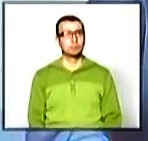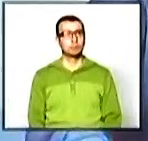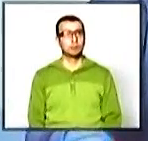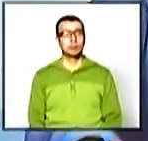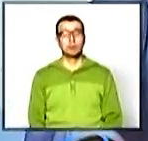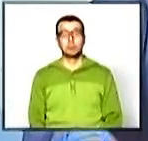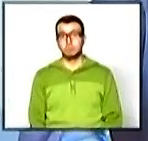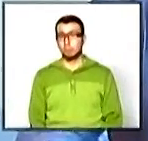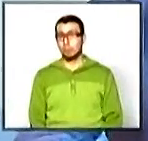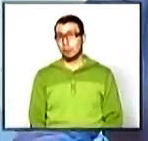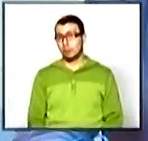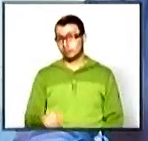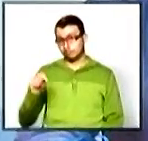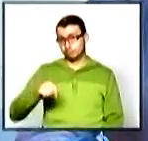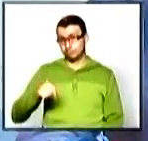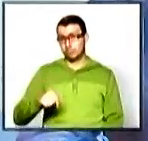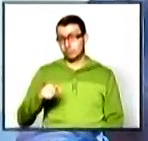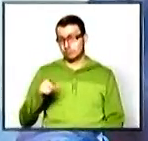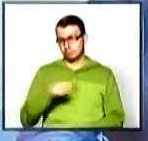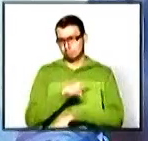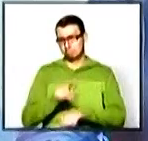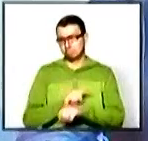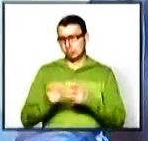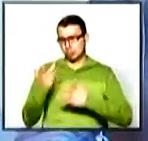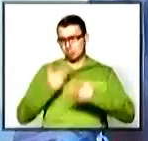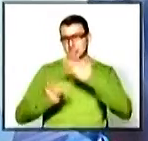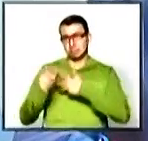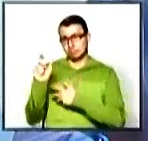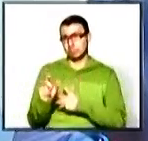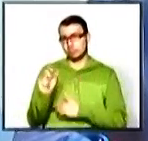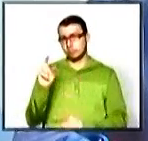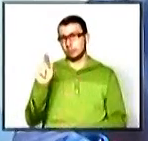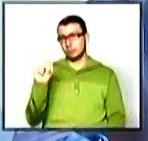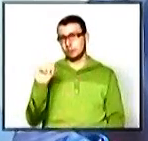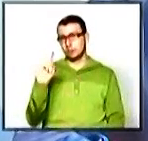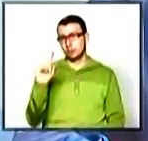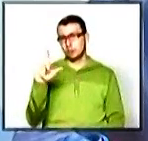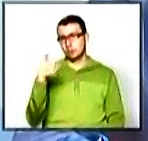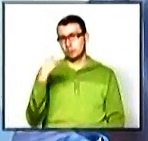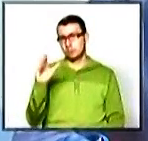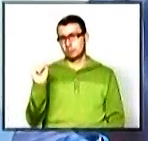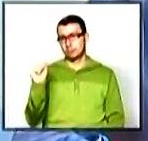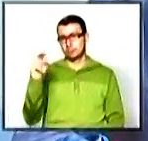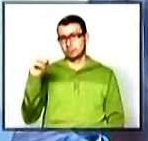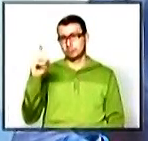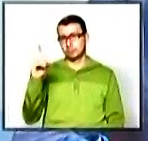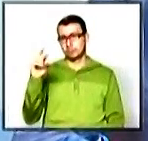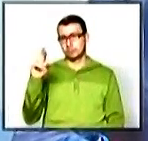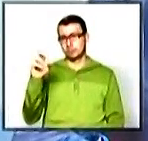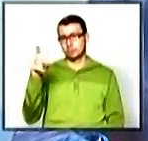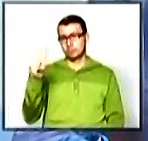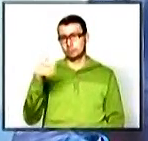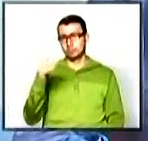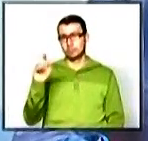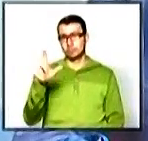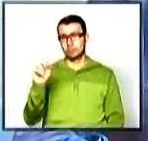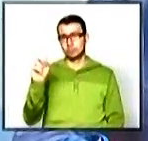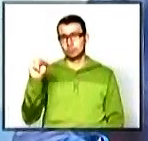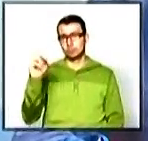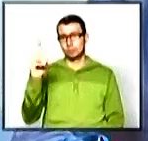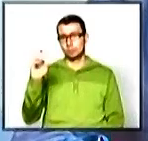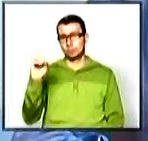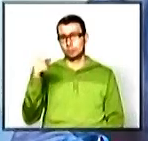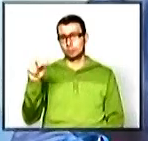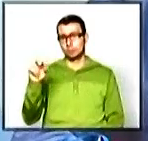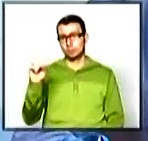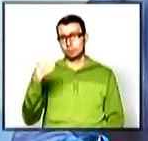Vamos a compartir este espacio con Raúl Andrés Londoño Ramírez. Él es una persona que se ha dedicado